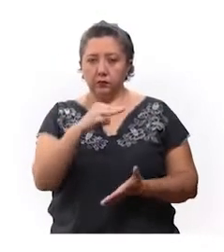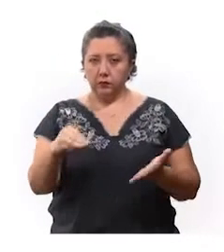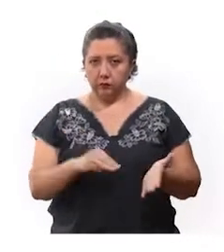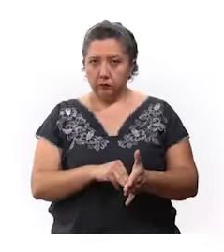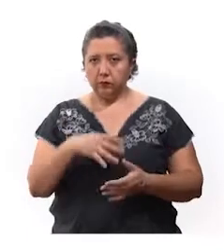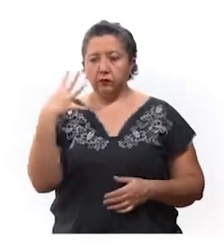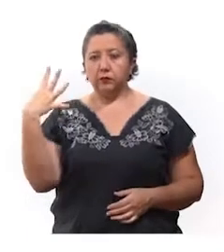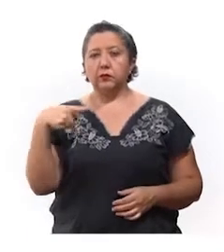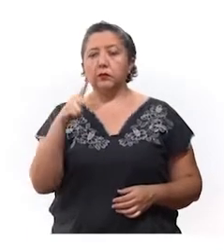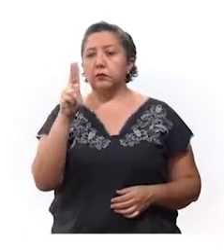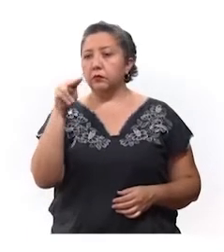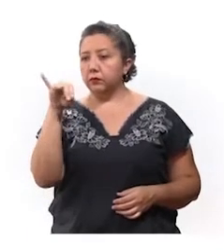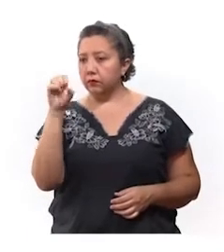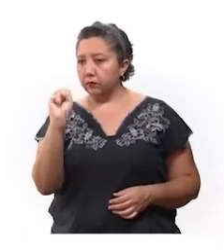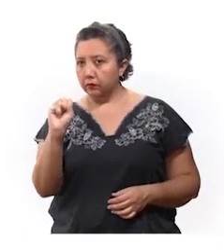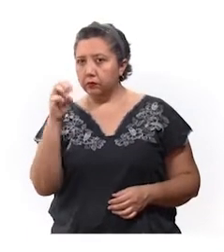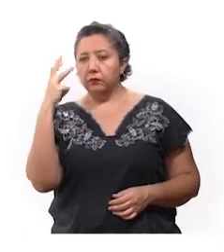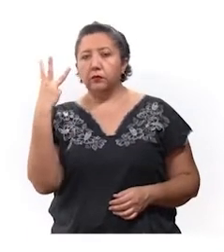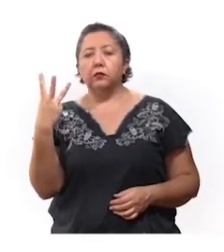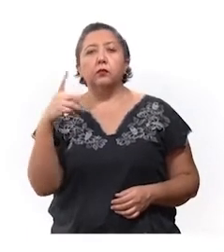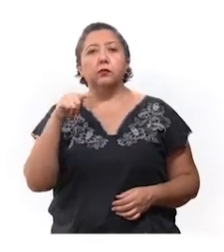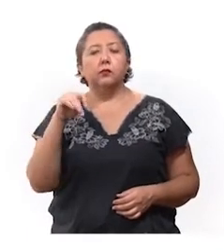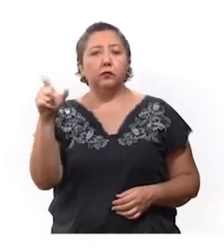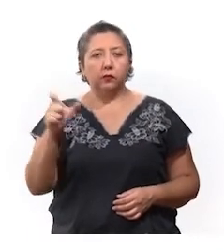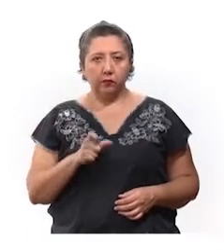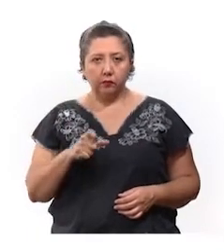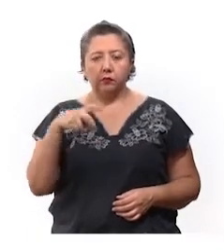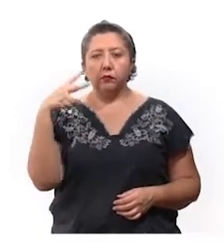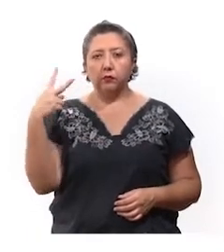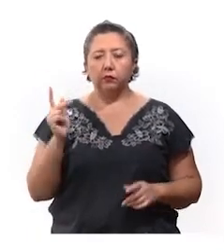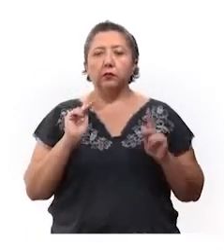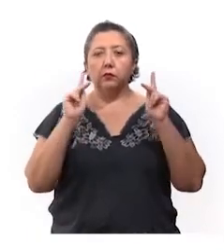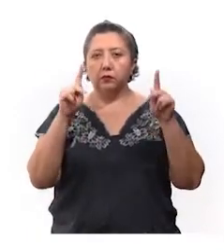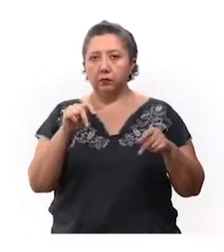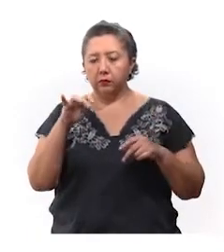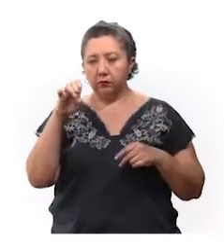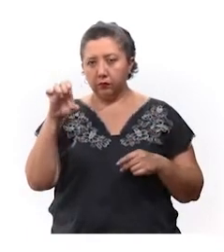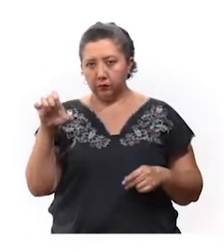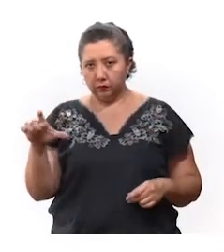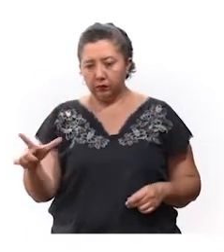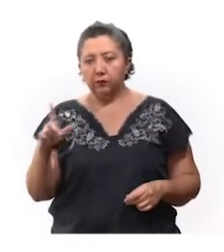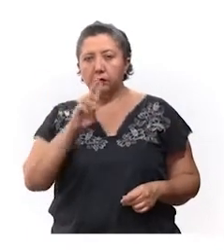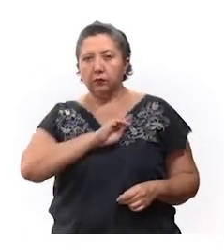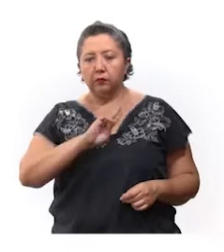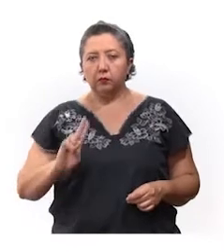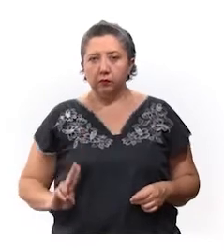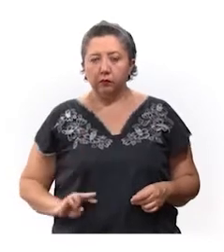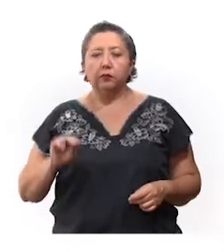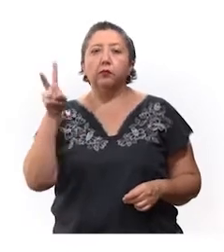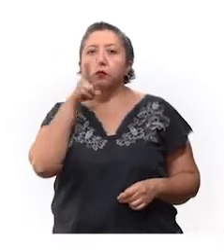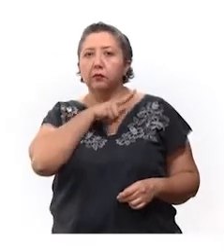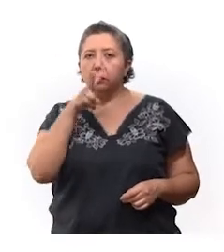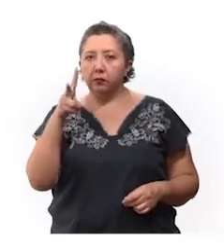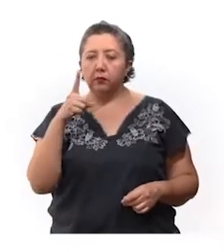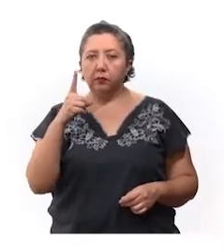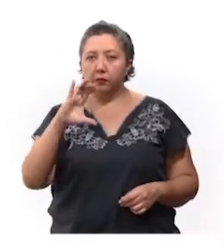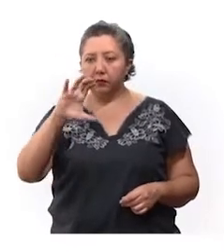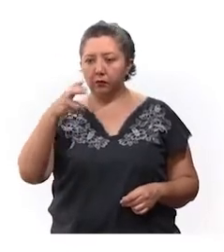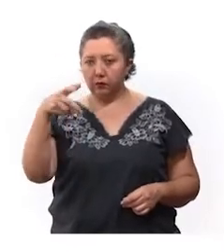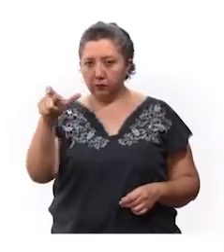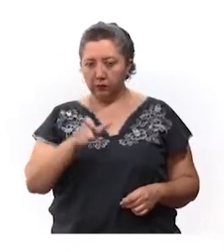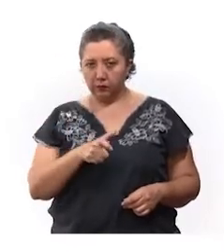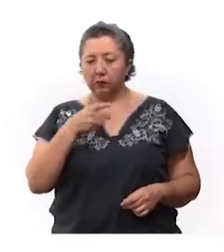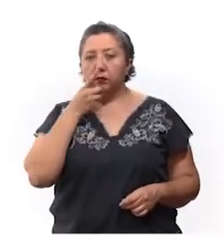Mérida, 4 en Canacín, 3 en Tecash, 2 en Progreso, Ticul, Tixcocop, Humán y Valladolid, 1 en